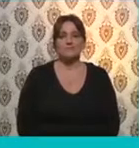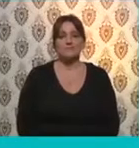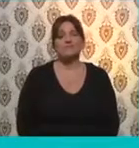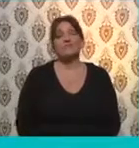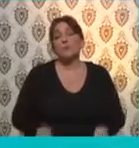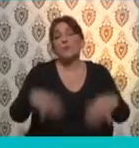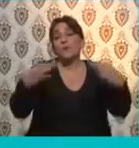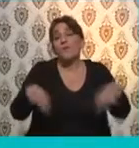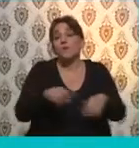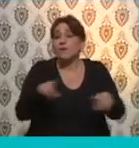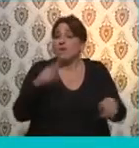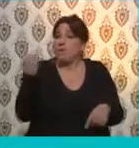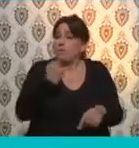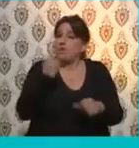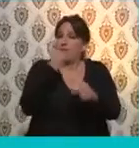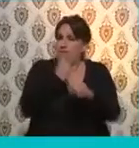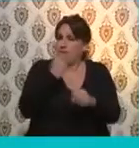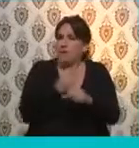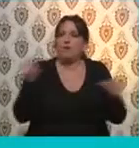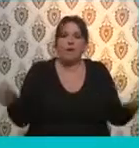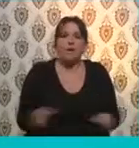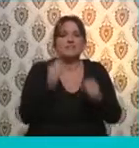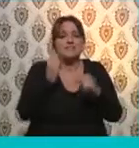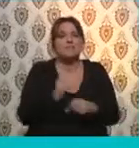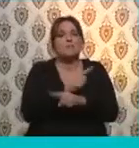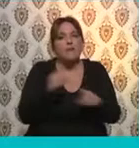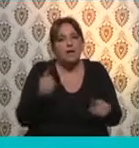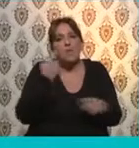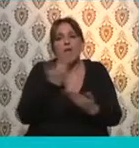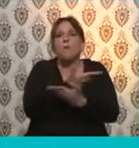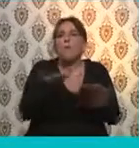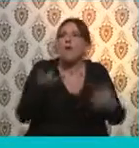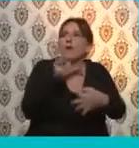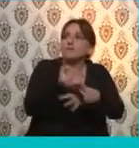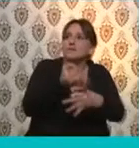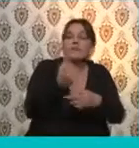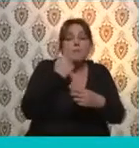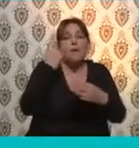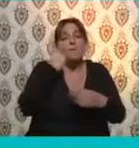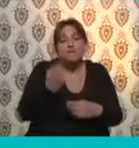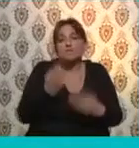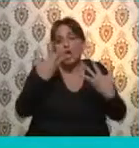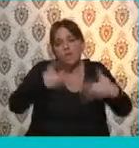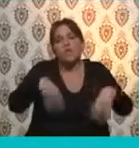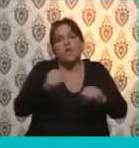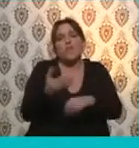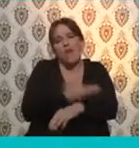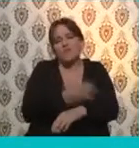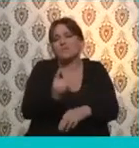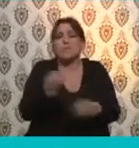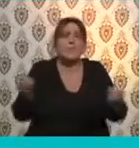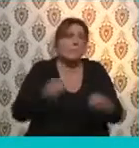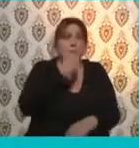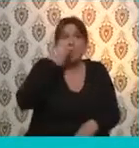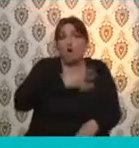Bien. Muy bien, buenísimo. Es muy importante todo el trabajo que se hace de concientización, ¿no? Y detección. Sí. La prevención, la detección es lo mejor. Y la detección temprana